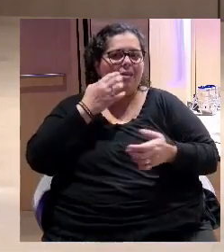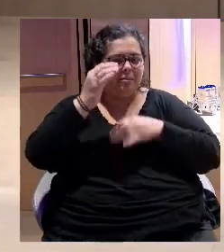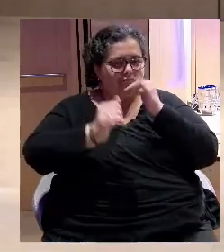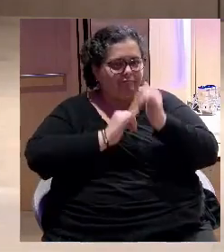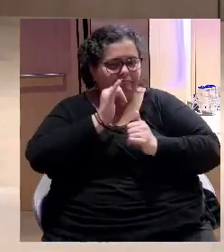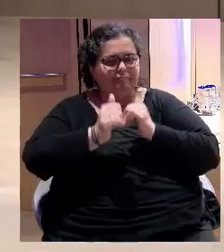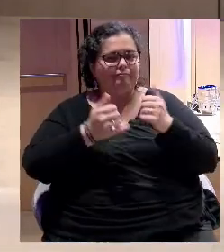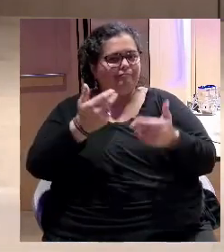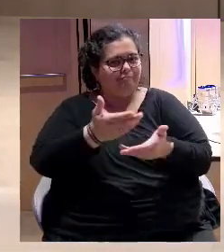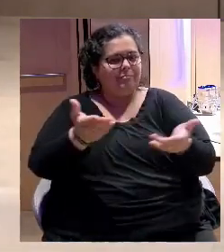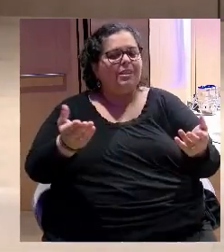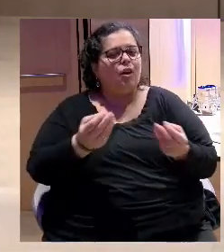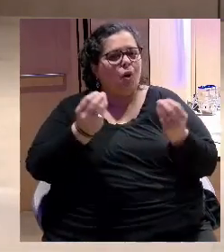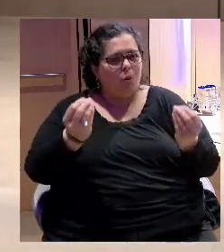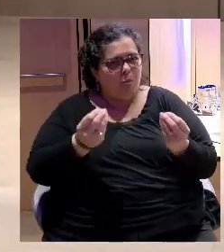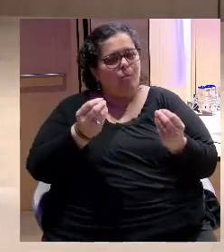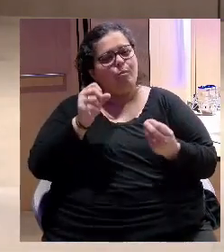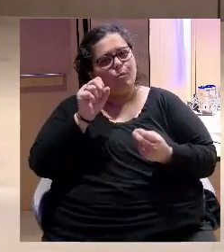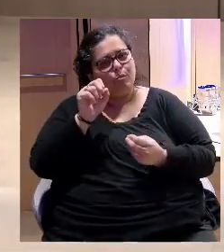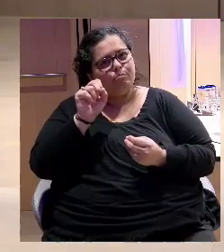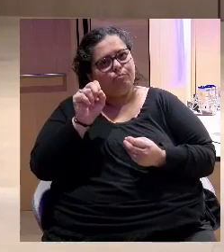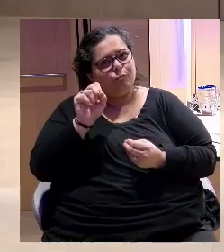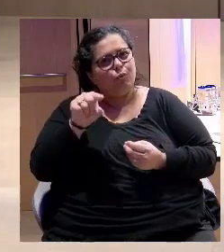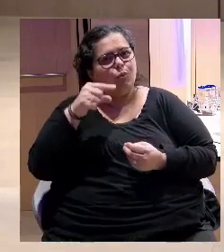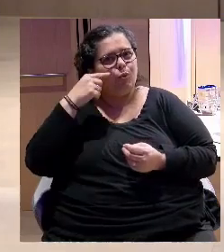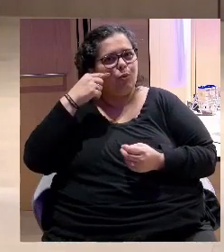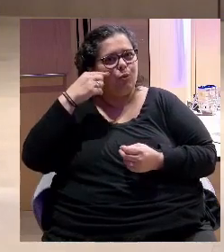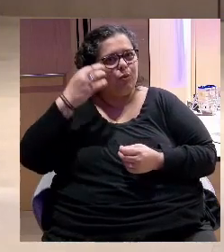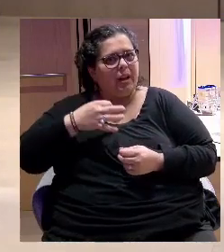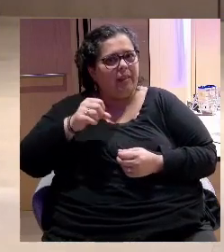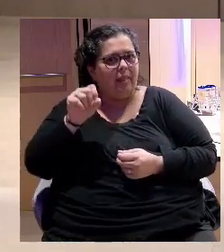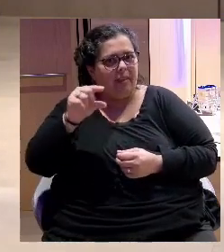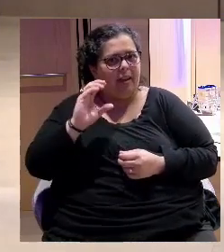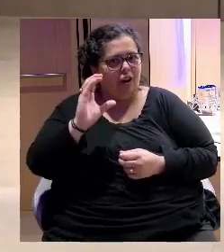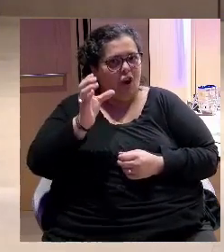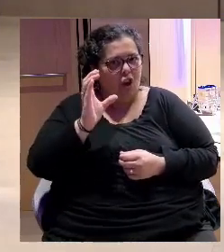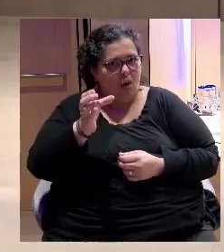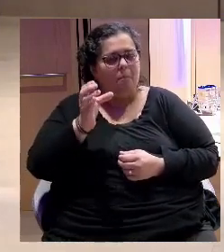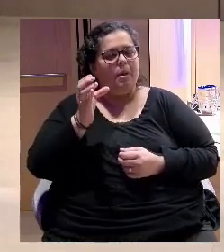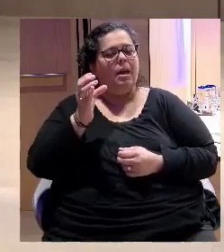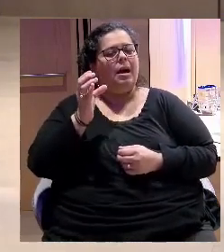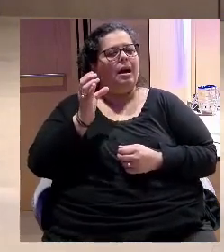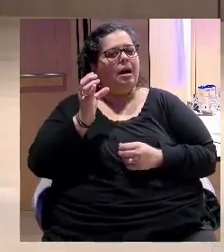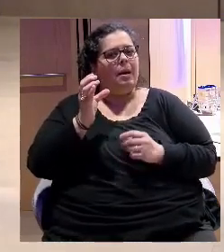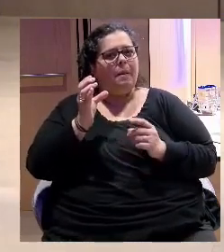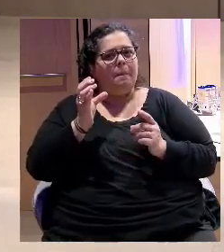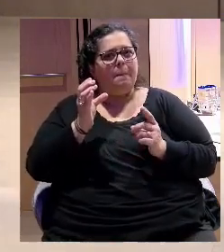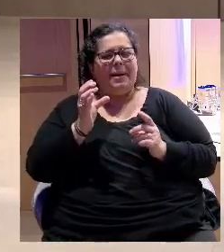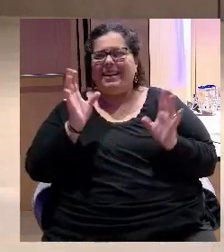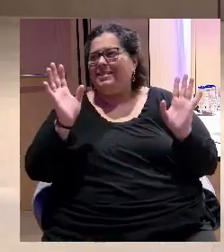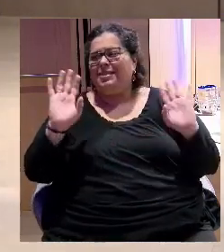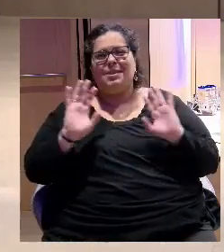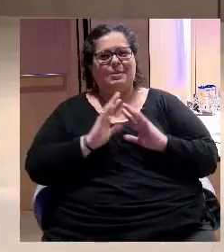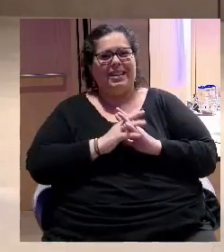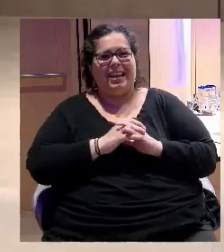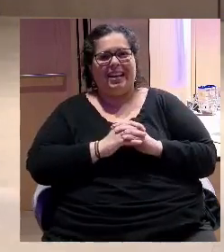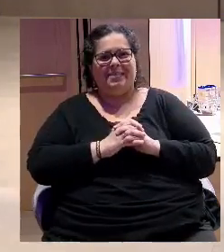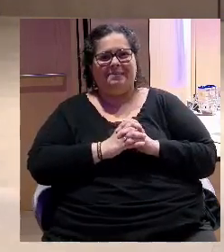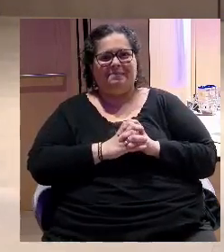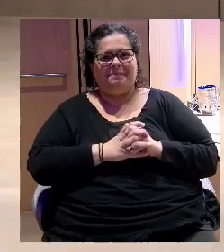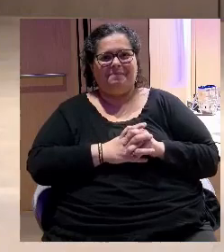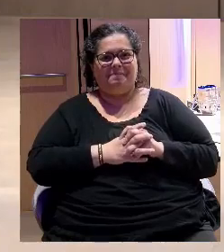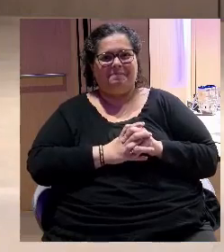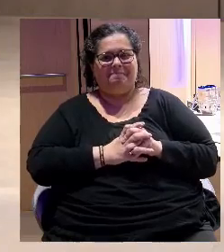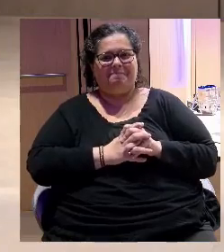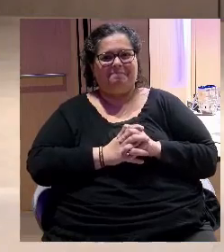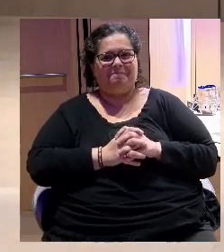pantallazo sobre toda esa realidad riquísima colombiana y que puedas hacer una exposición y